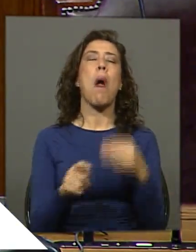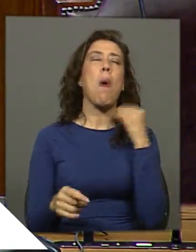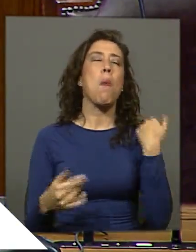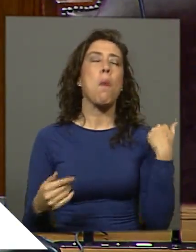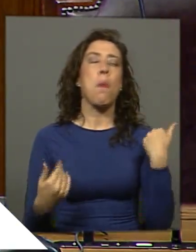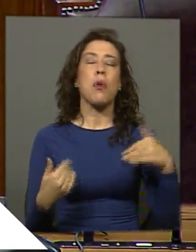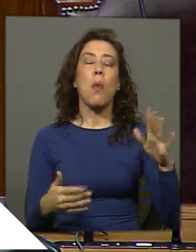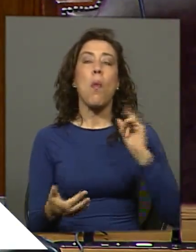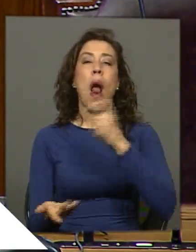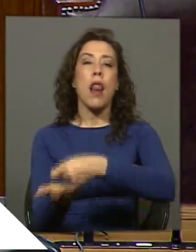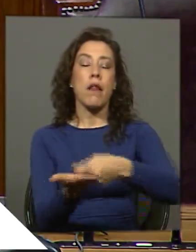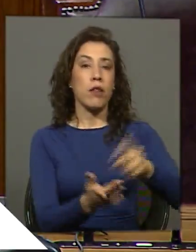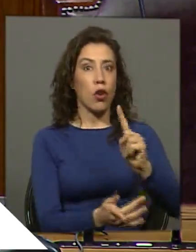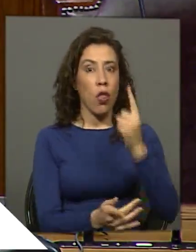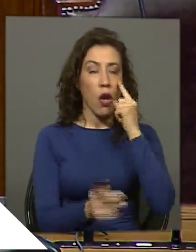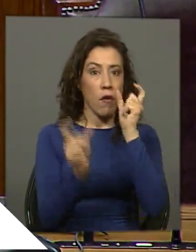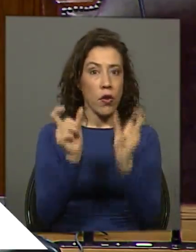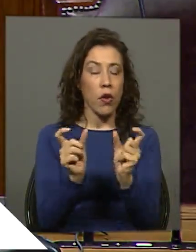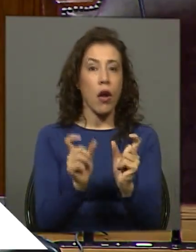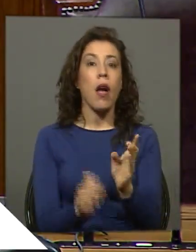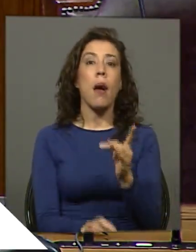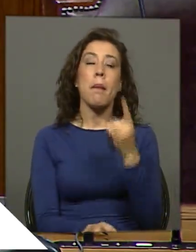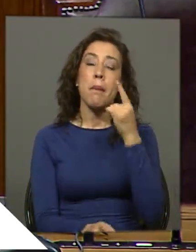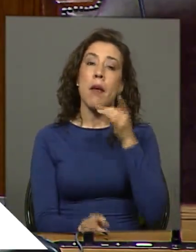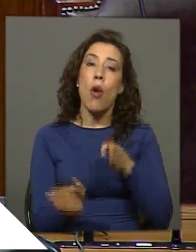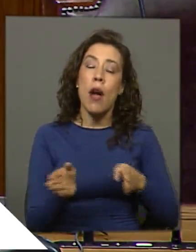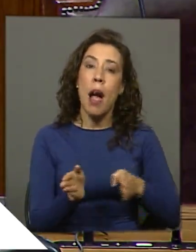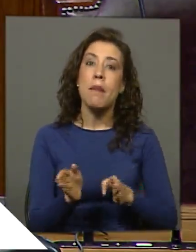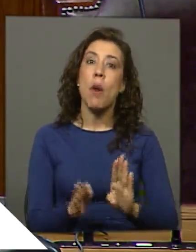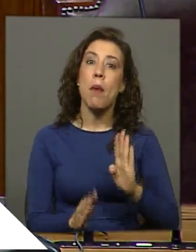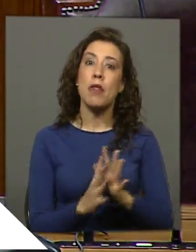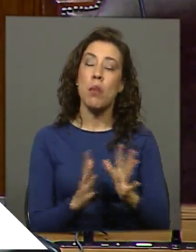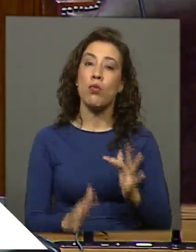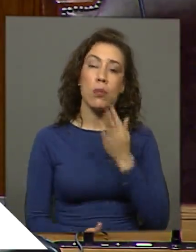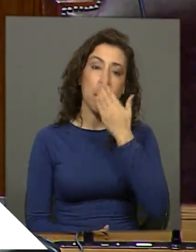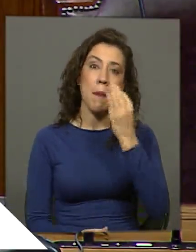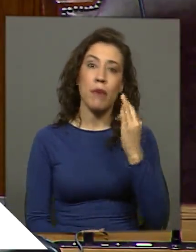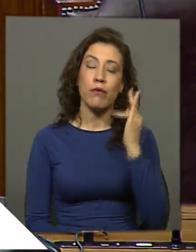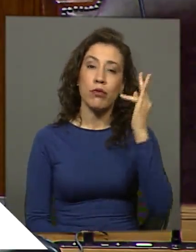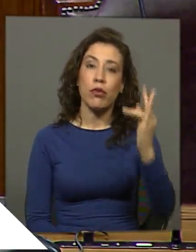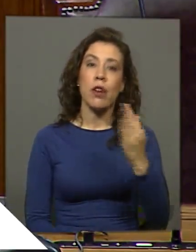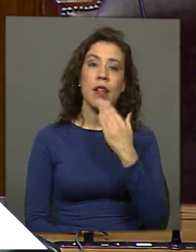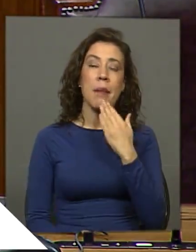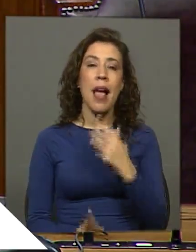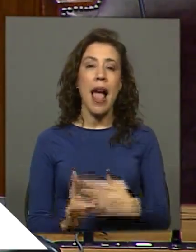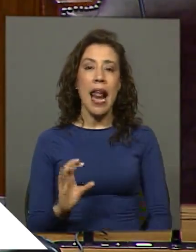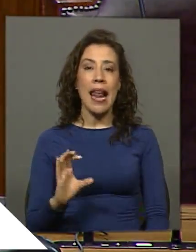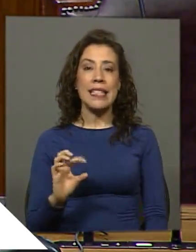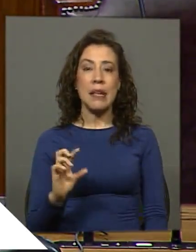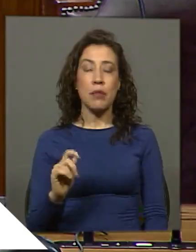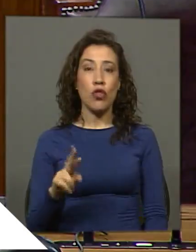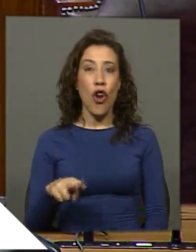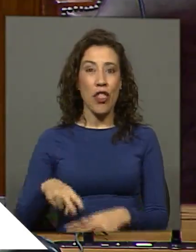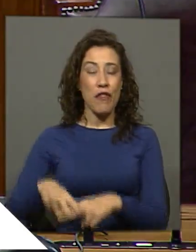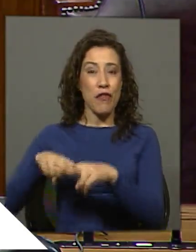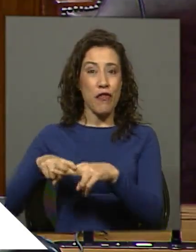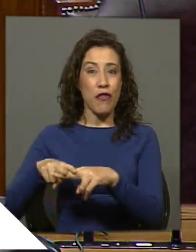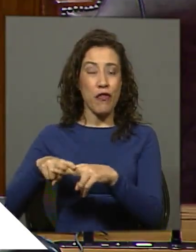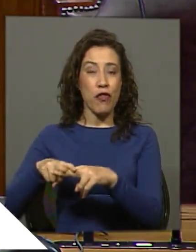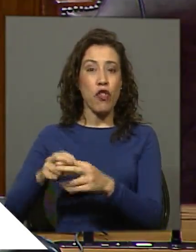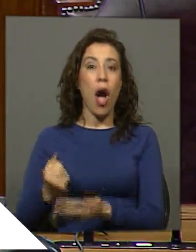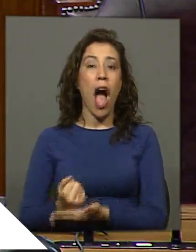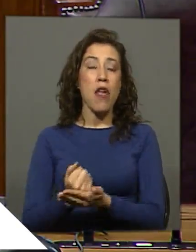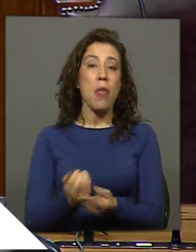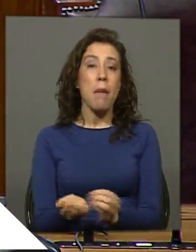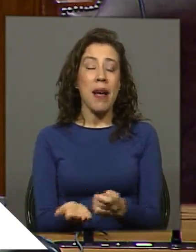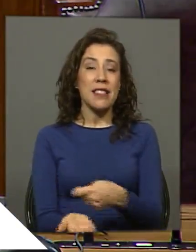un inicio de un camino que tiene que promete mucho y además por el lado de los receptores de estos fondos ayuda a la